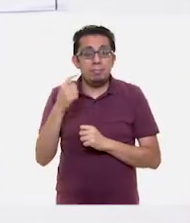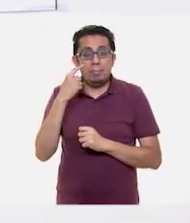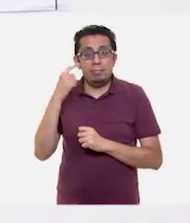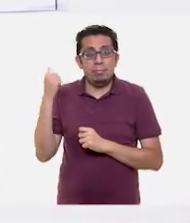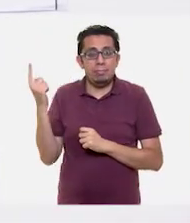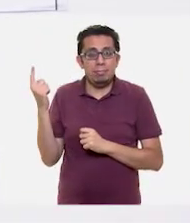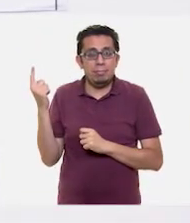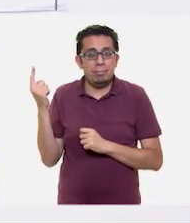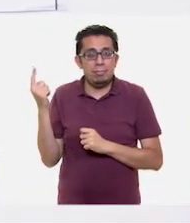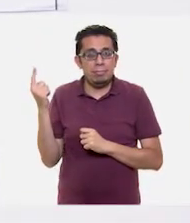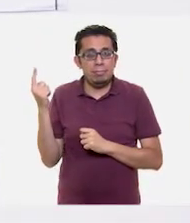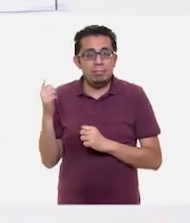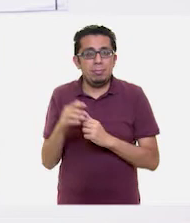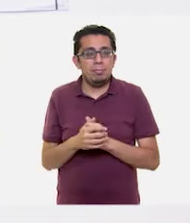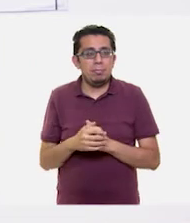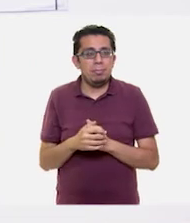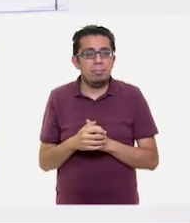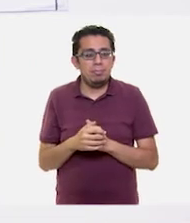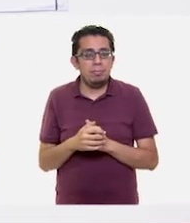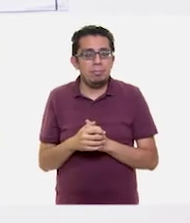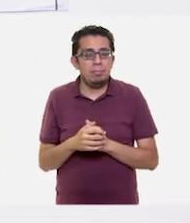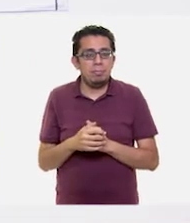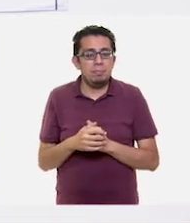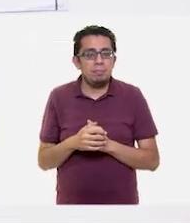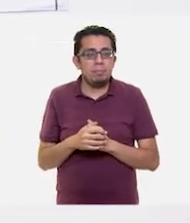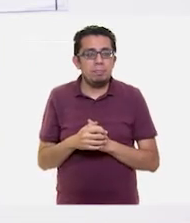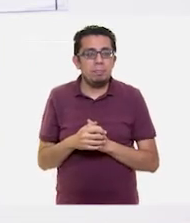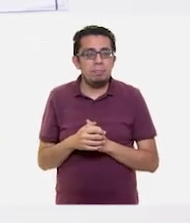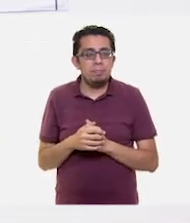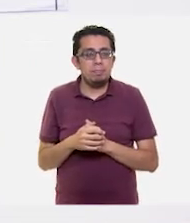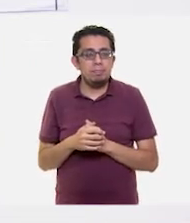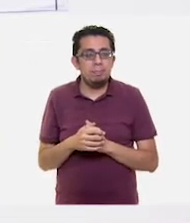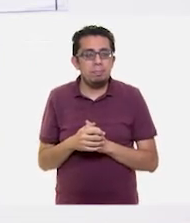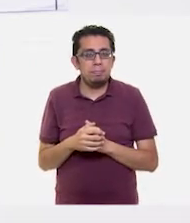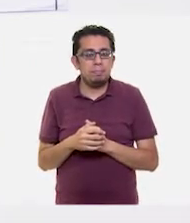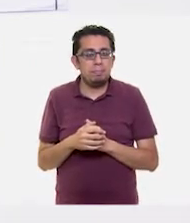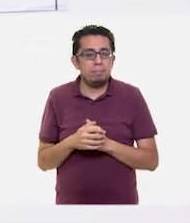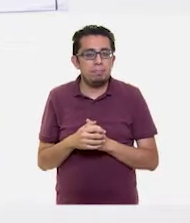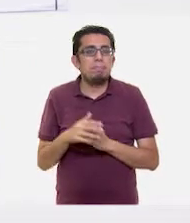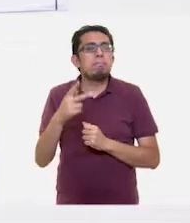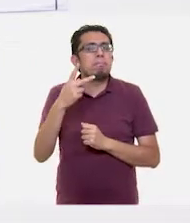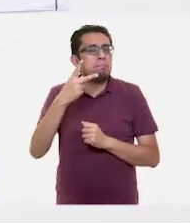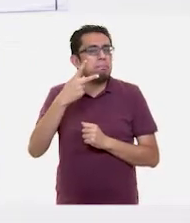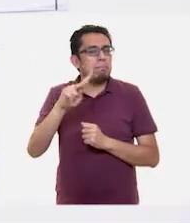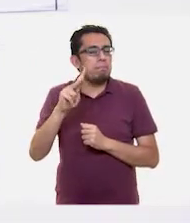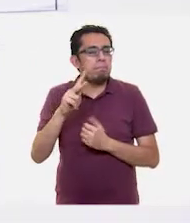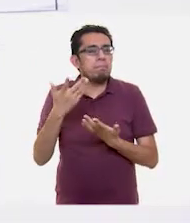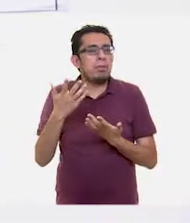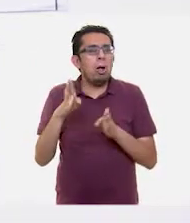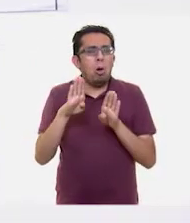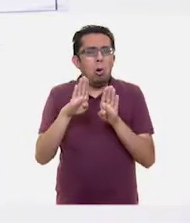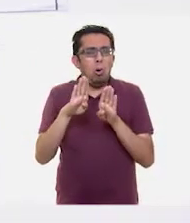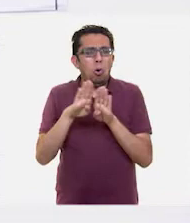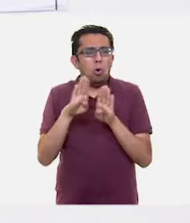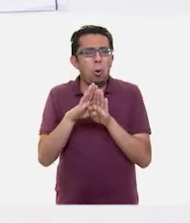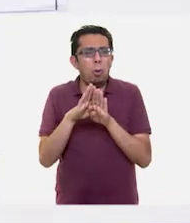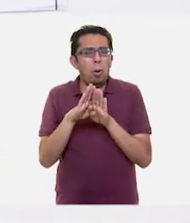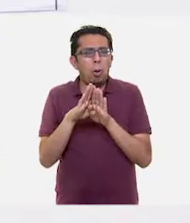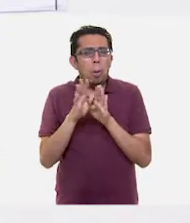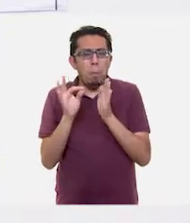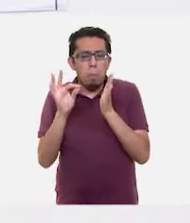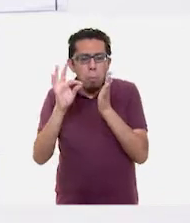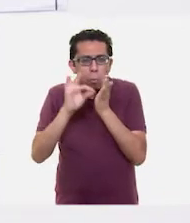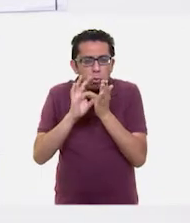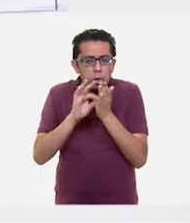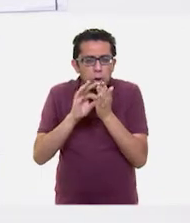pizarrón. El segundo, un triángulo, pero veamos cómo ve el aumento de los puntos en